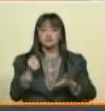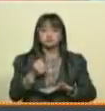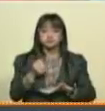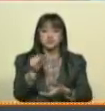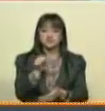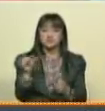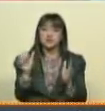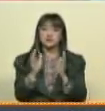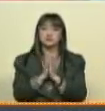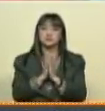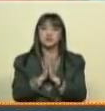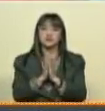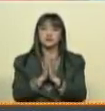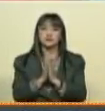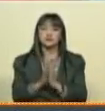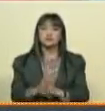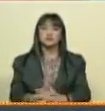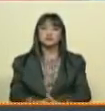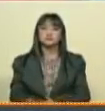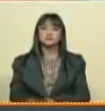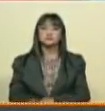esos 8 millones de bonos de protección.